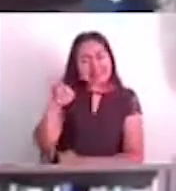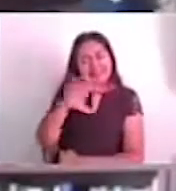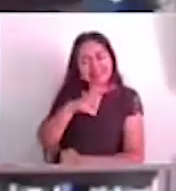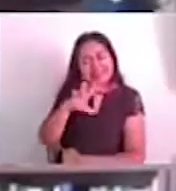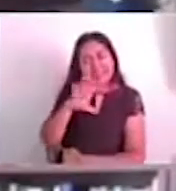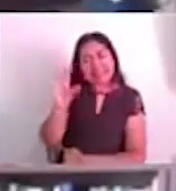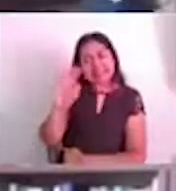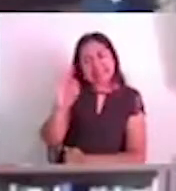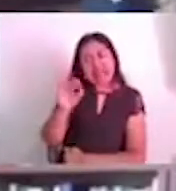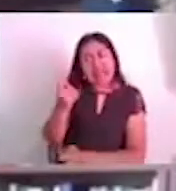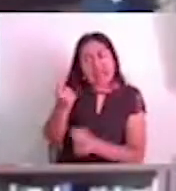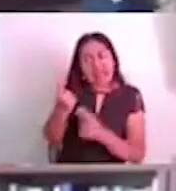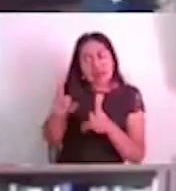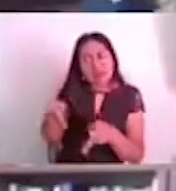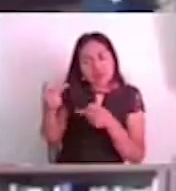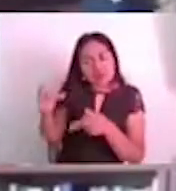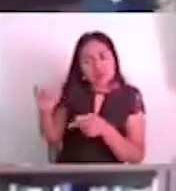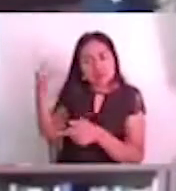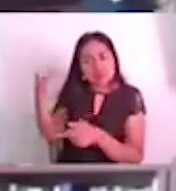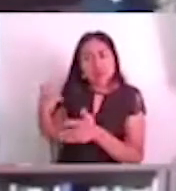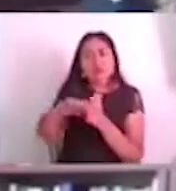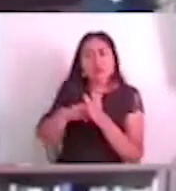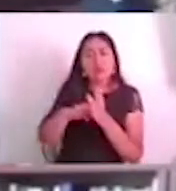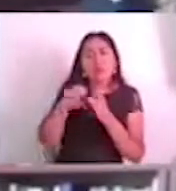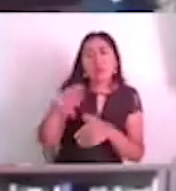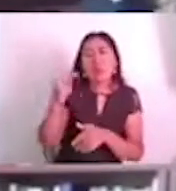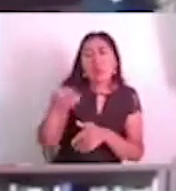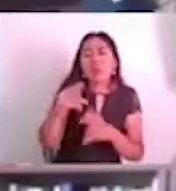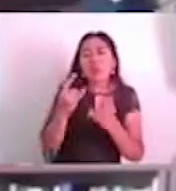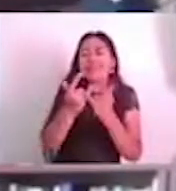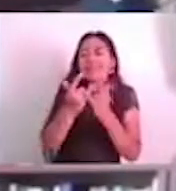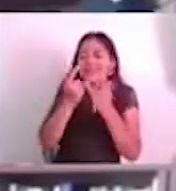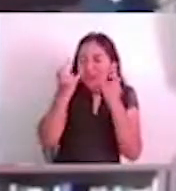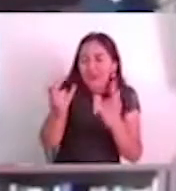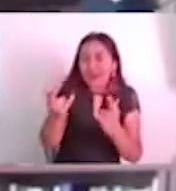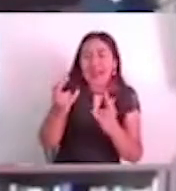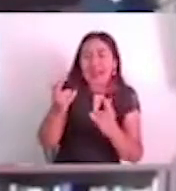la venta. Por ejemplo, una historia de la Catedral de Puebla,